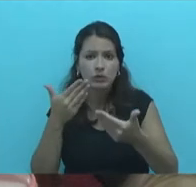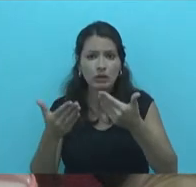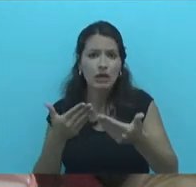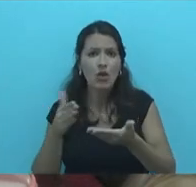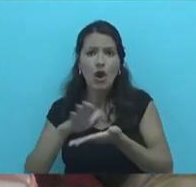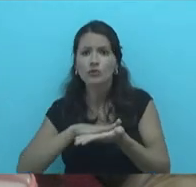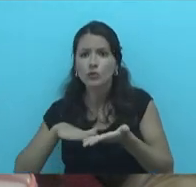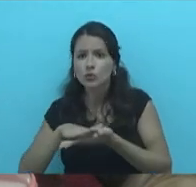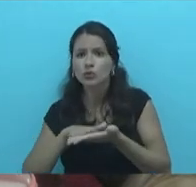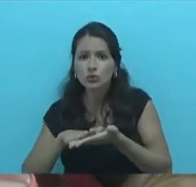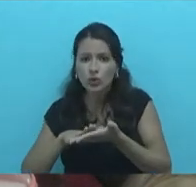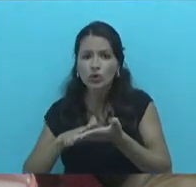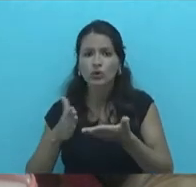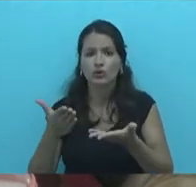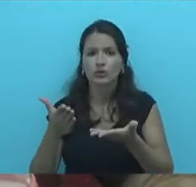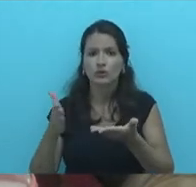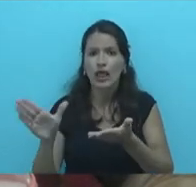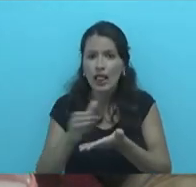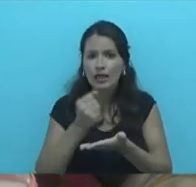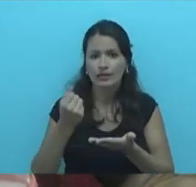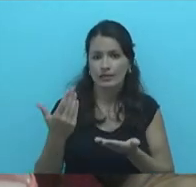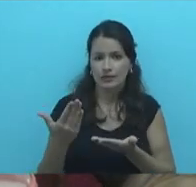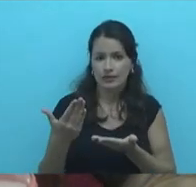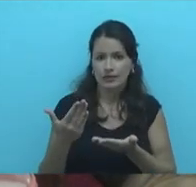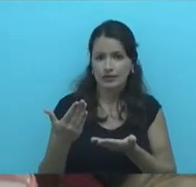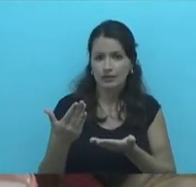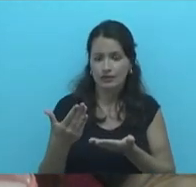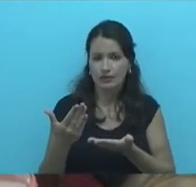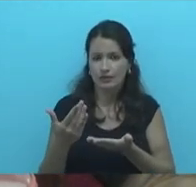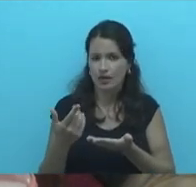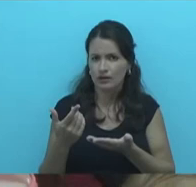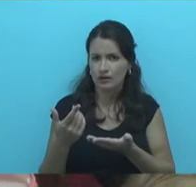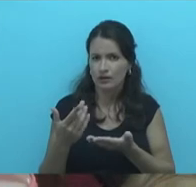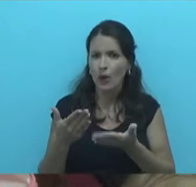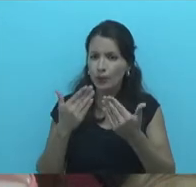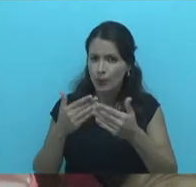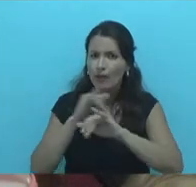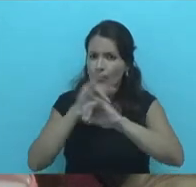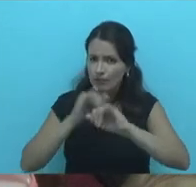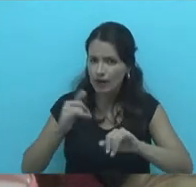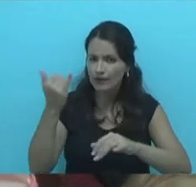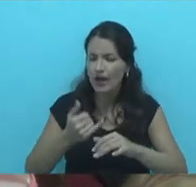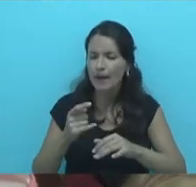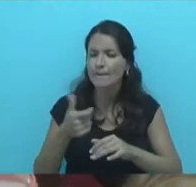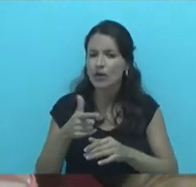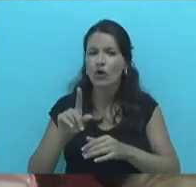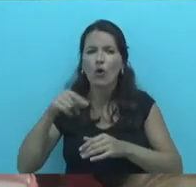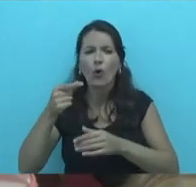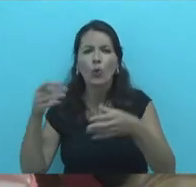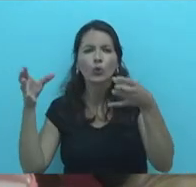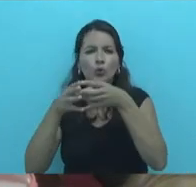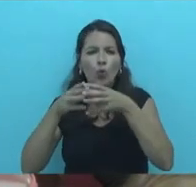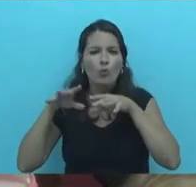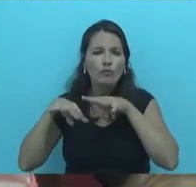profundizaron cuando se ocuparon por parte de fuerzas extranjeras distintos países en distintas regiones